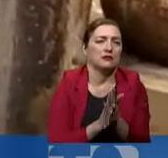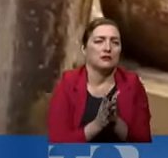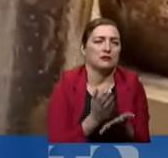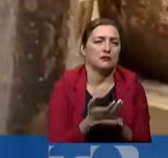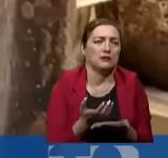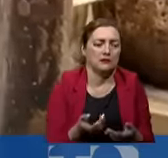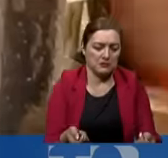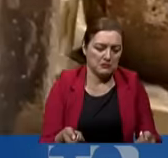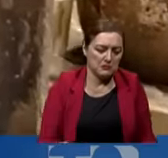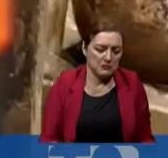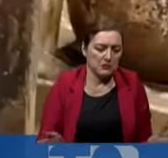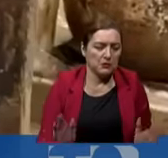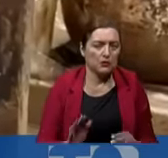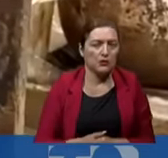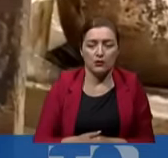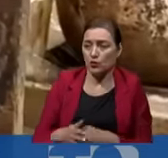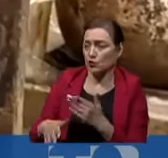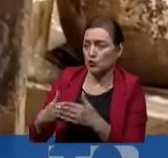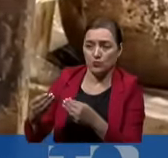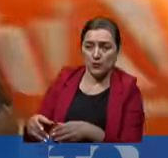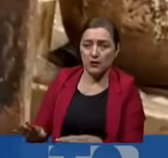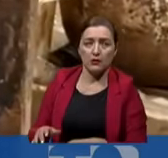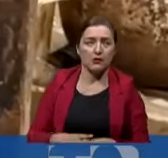cosas ahí. ¿Todo lo perdió? Todo.